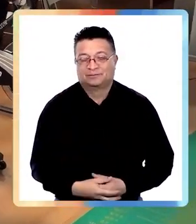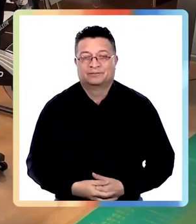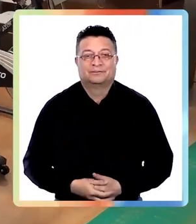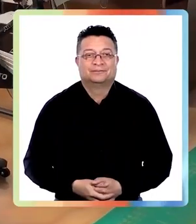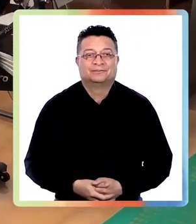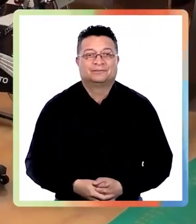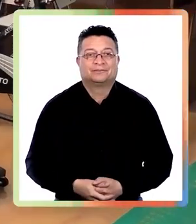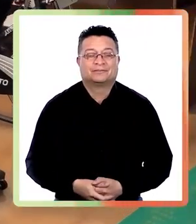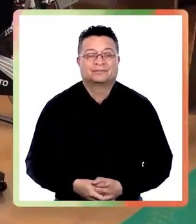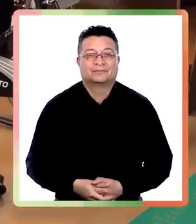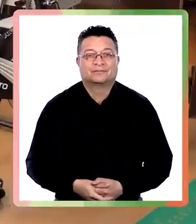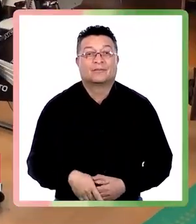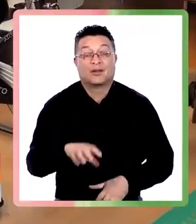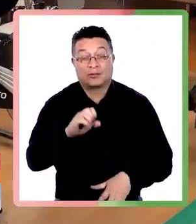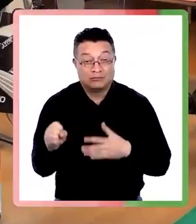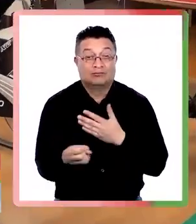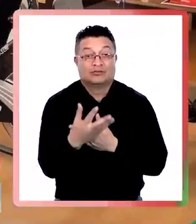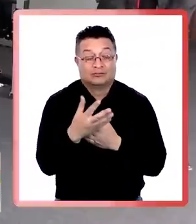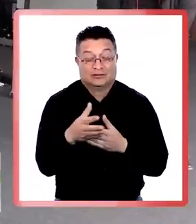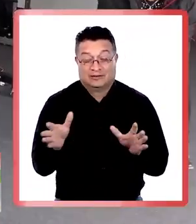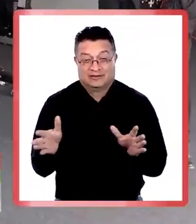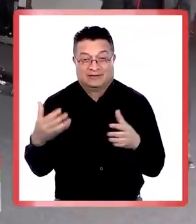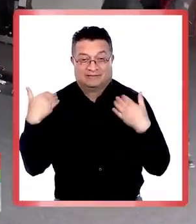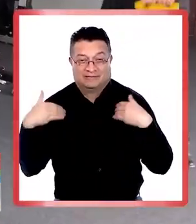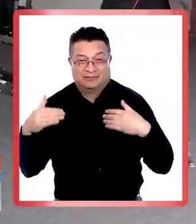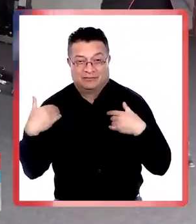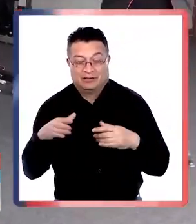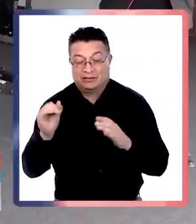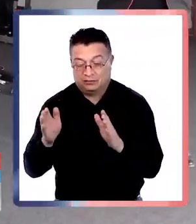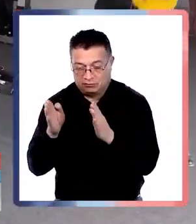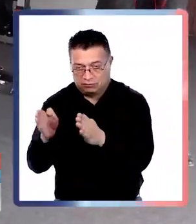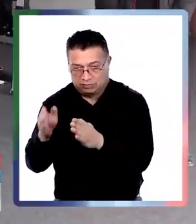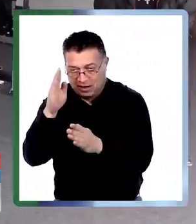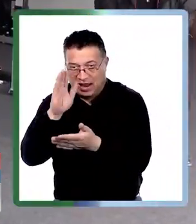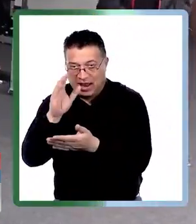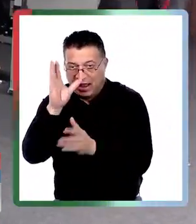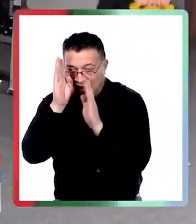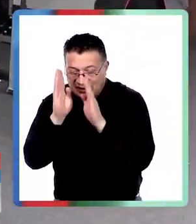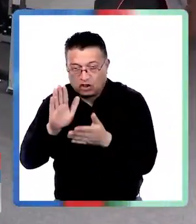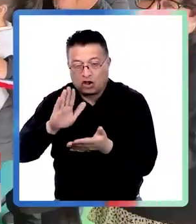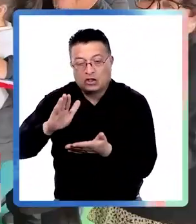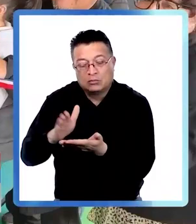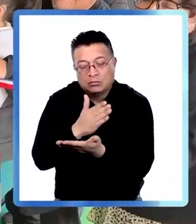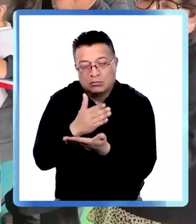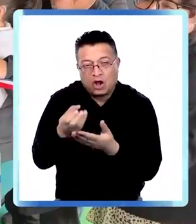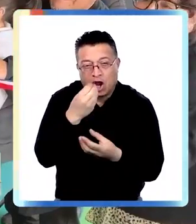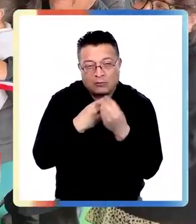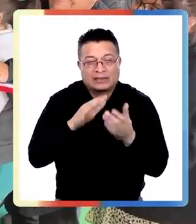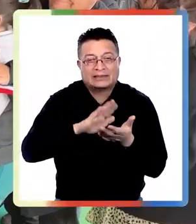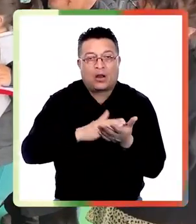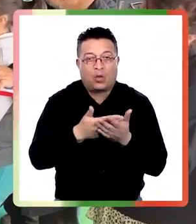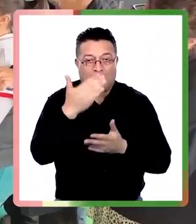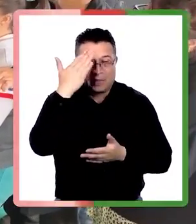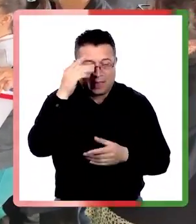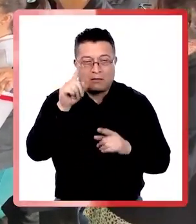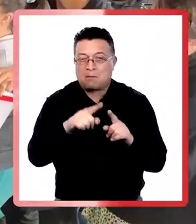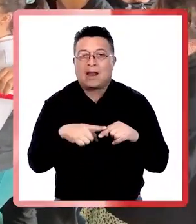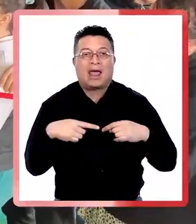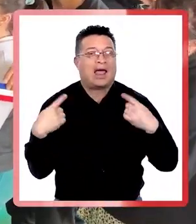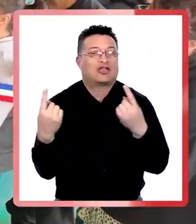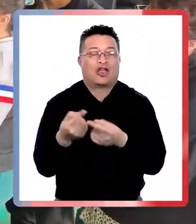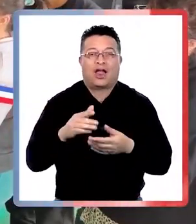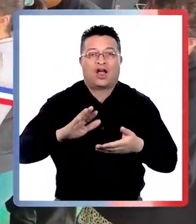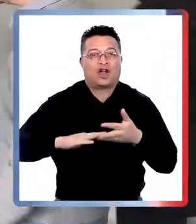Modernas máquinas de ejercicios y un box de atención nutricional y de salud mental fueron inauguradas para toda la comunidad Padre Las